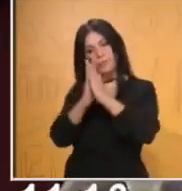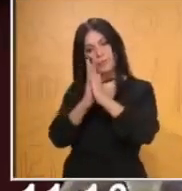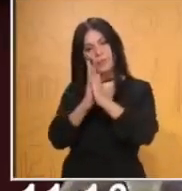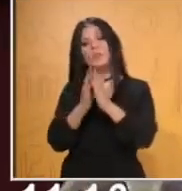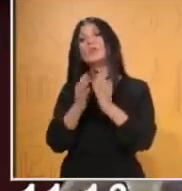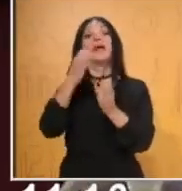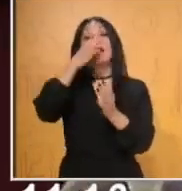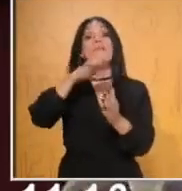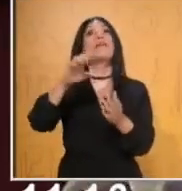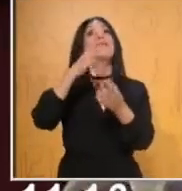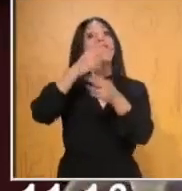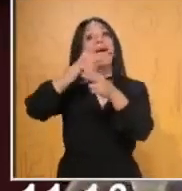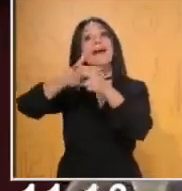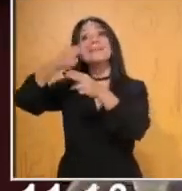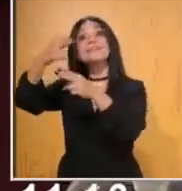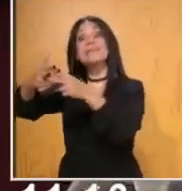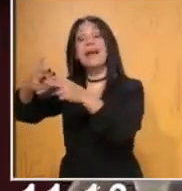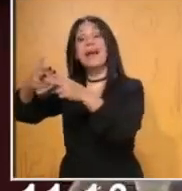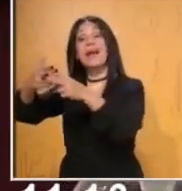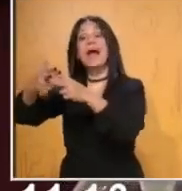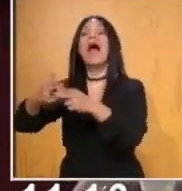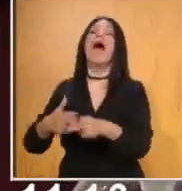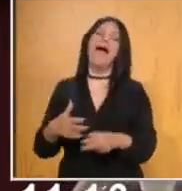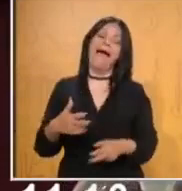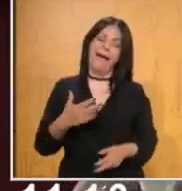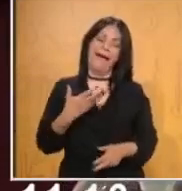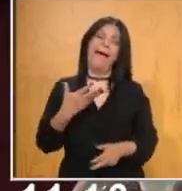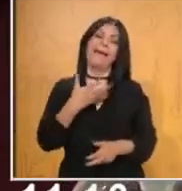en el elefante, voy a llegar hasta el conejo.